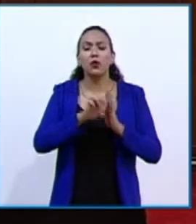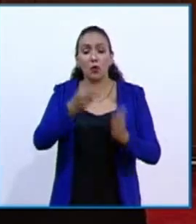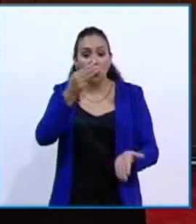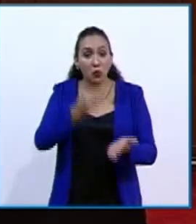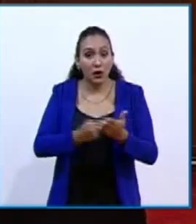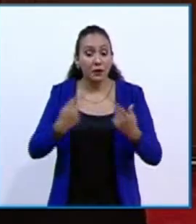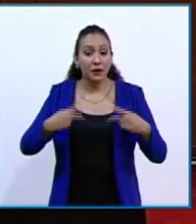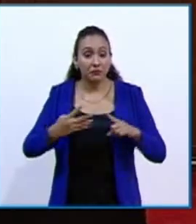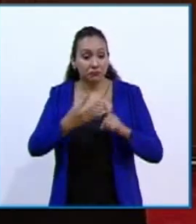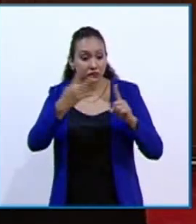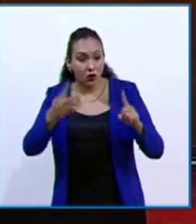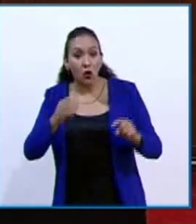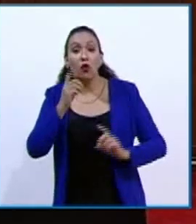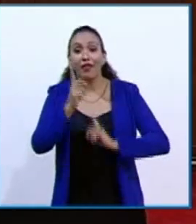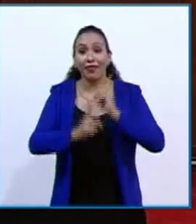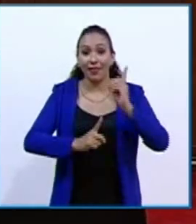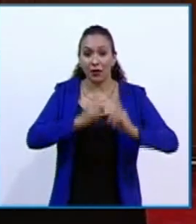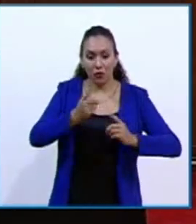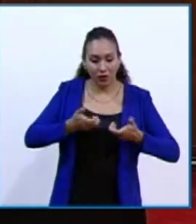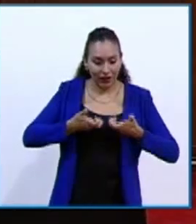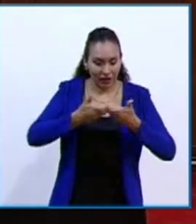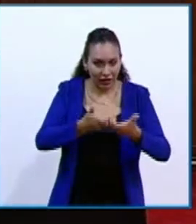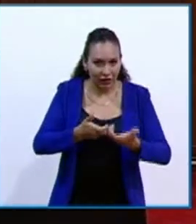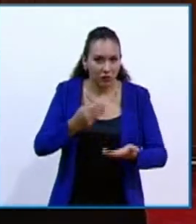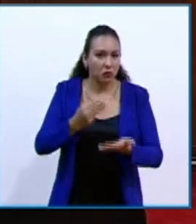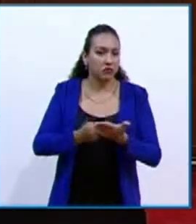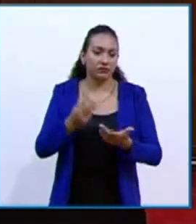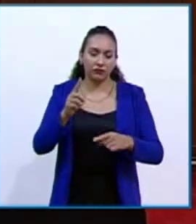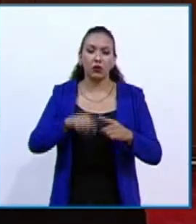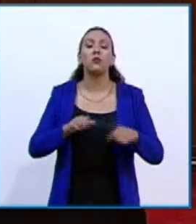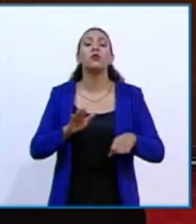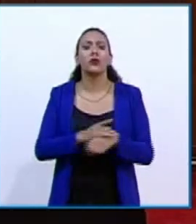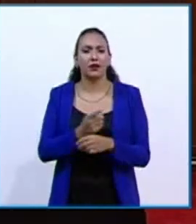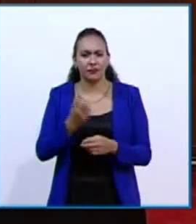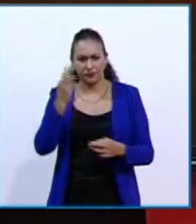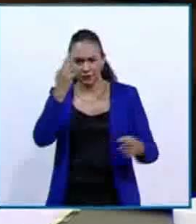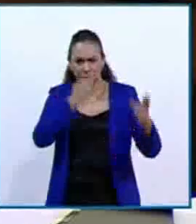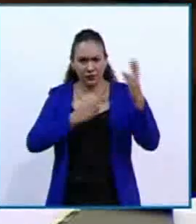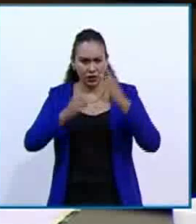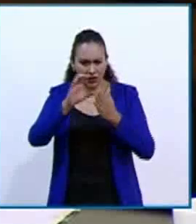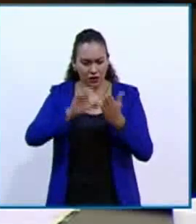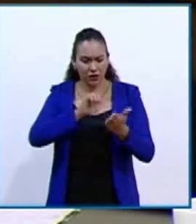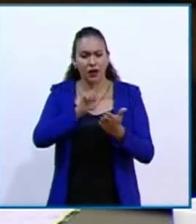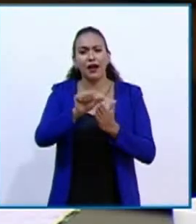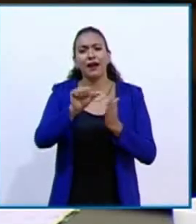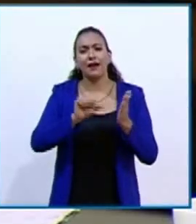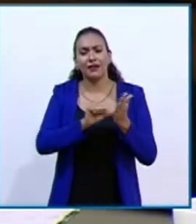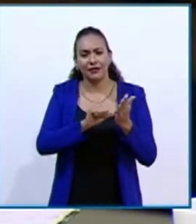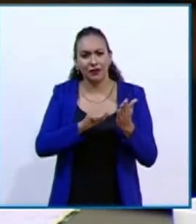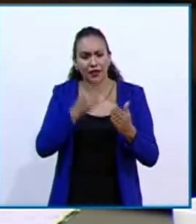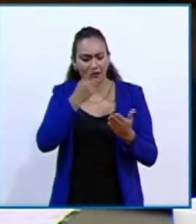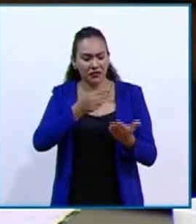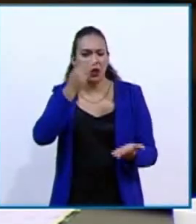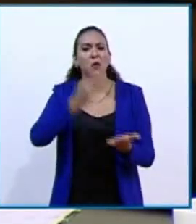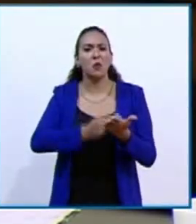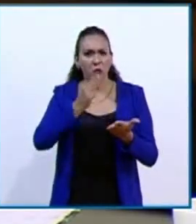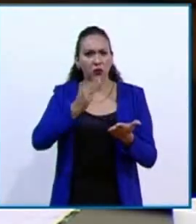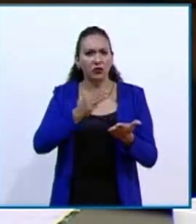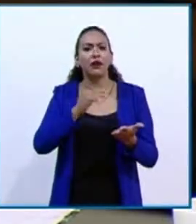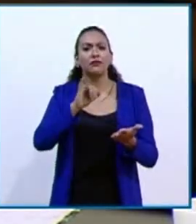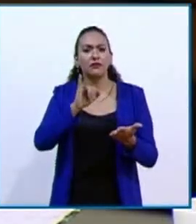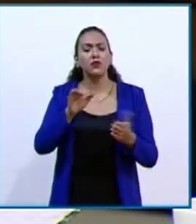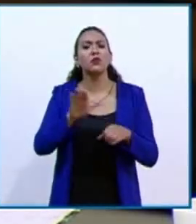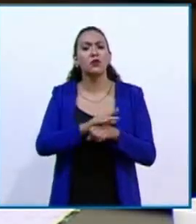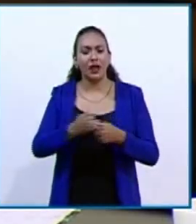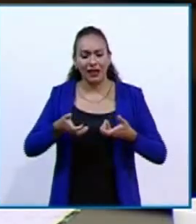participar en juegos y deportes en la vía pública. El Pleno declaró inconstitucionales los artículos que establecían multas por pernoctar en la vía